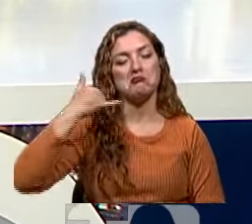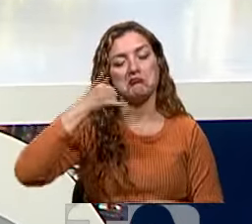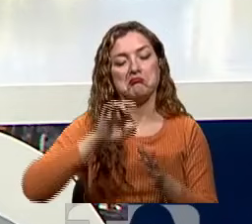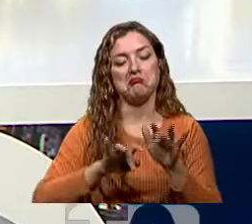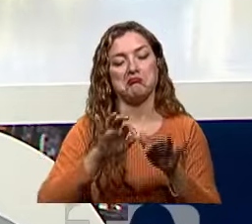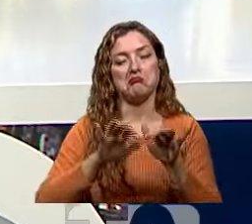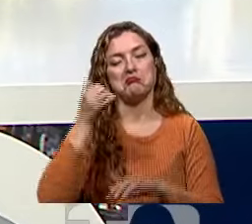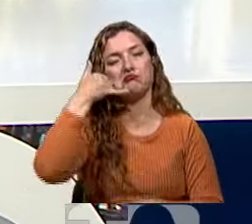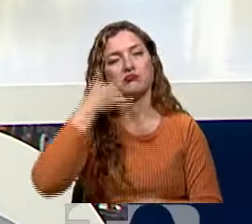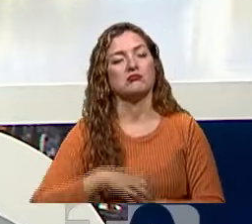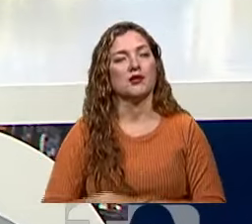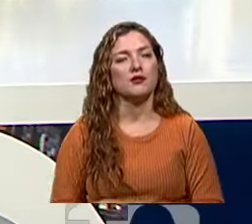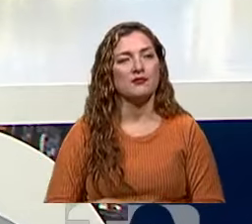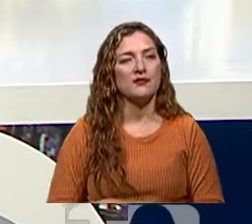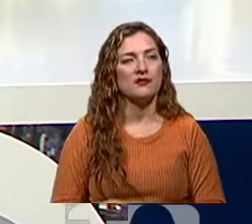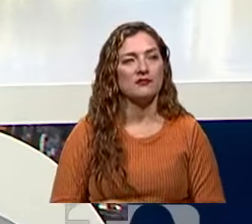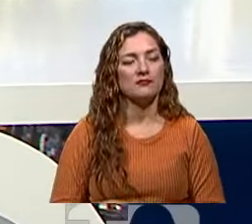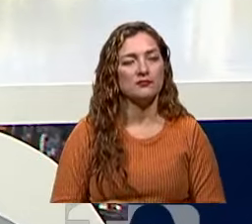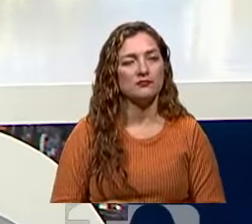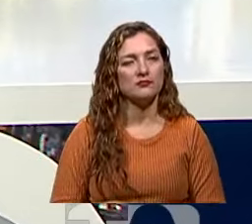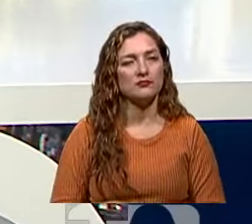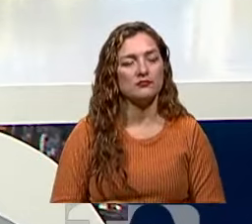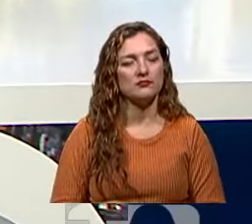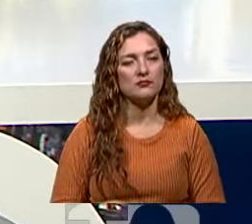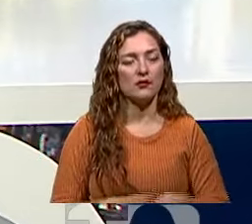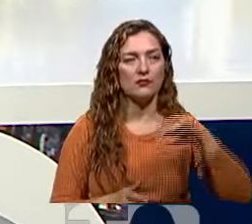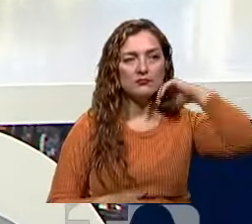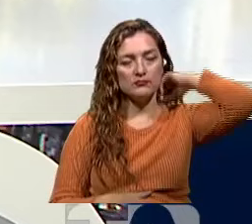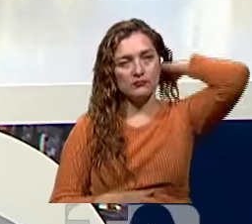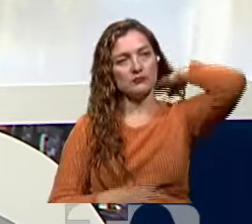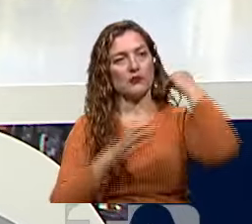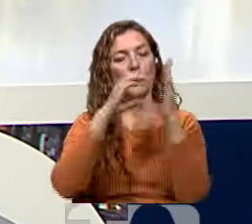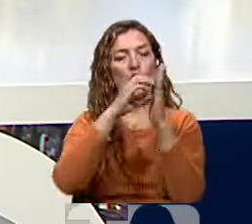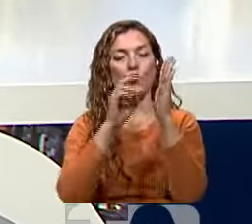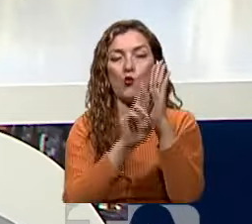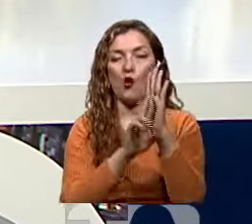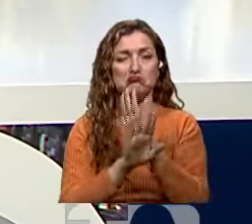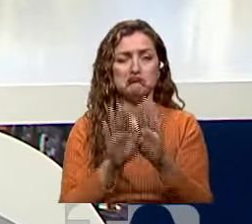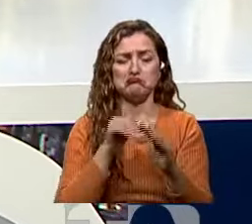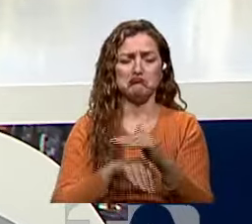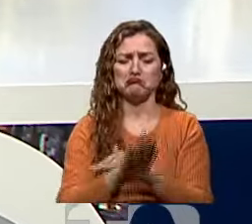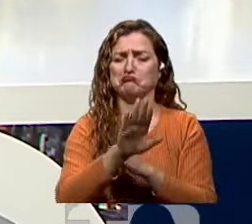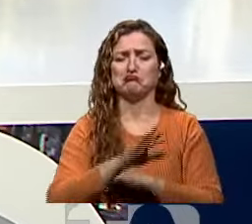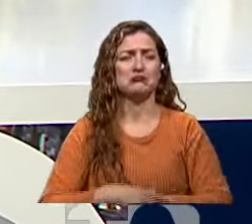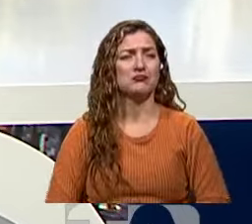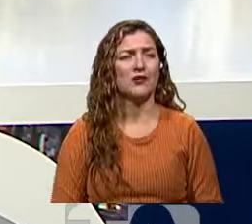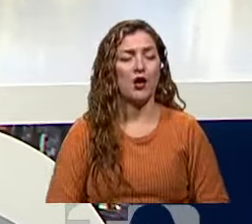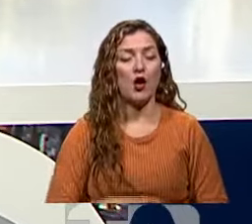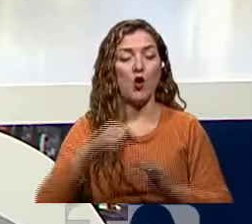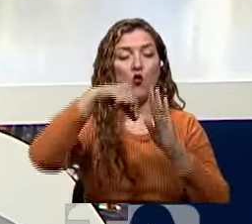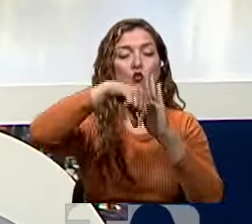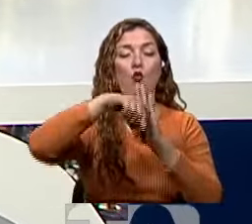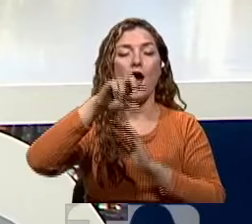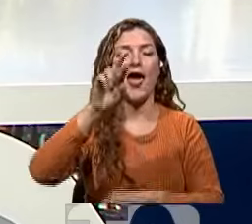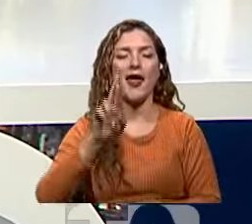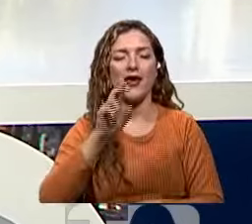ingreso y ya. Tengo que generar el QR y listo, puedo entrar al Metro de Quito. Ya he ingresado unas dos veces, así que